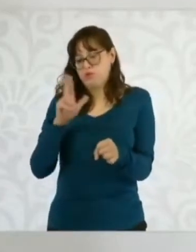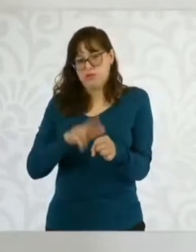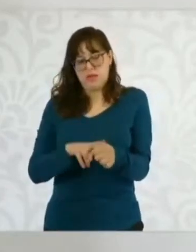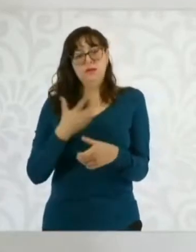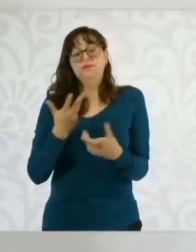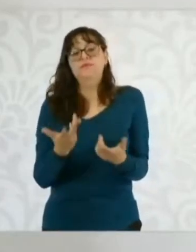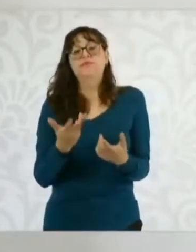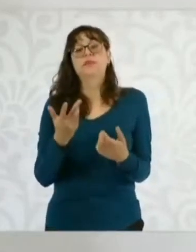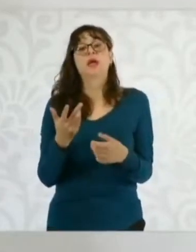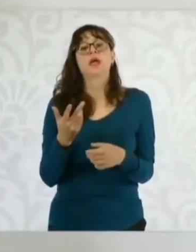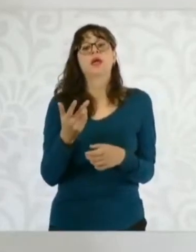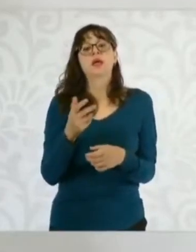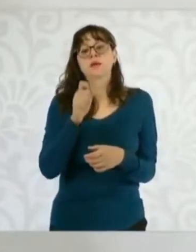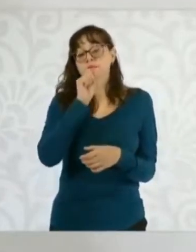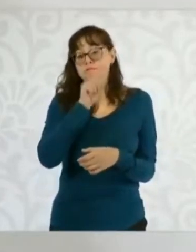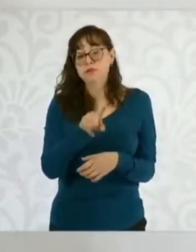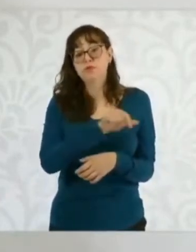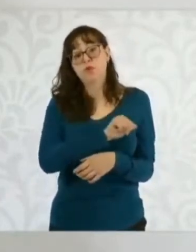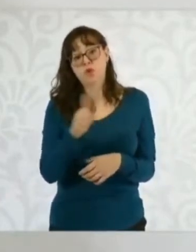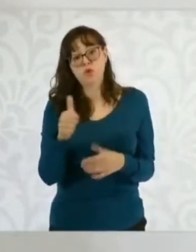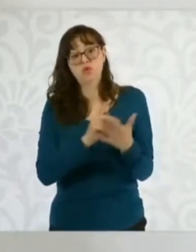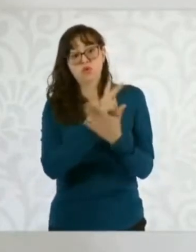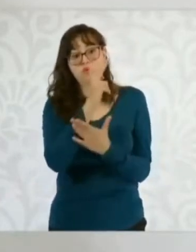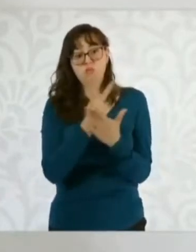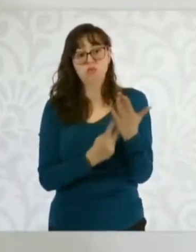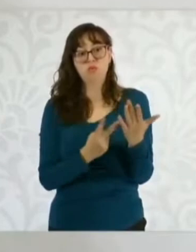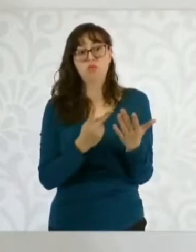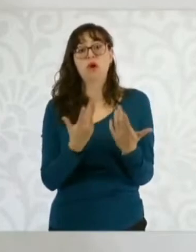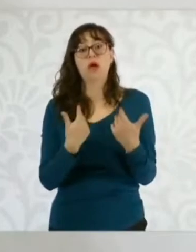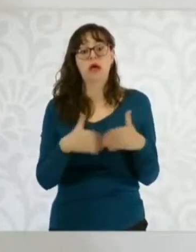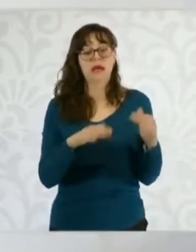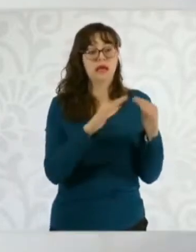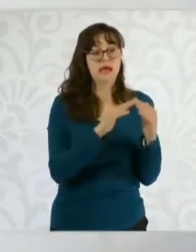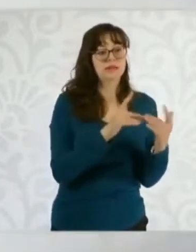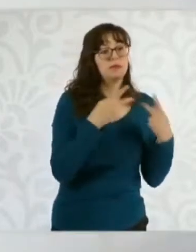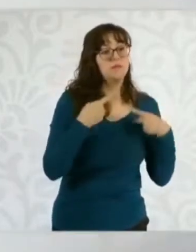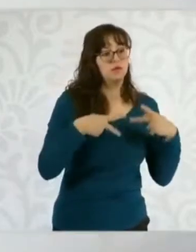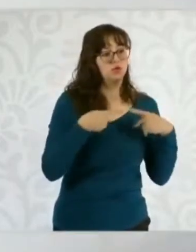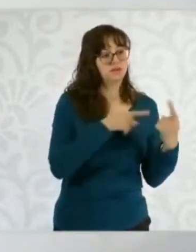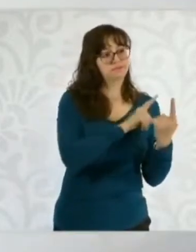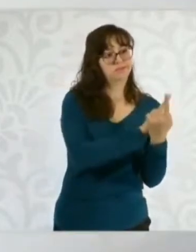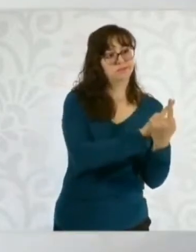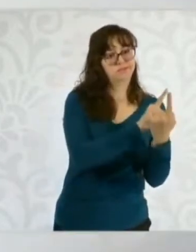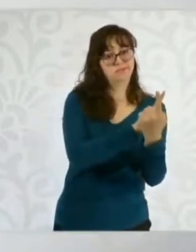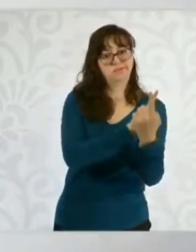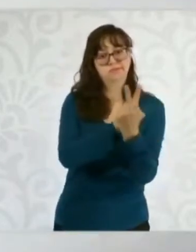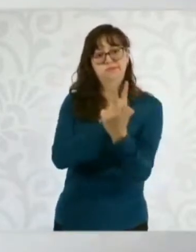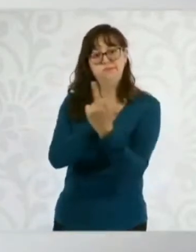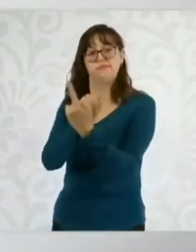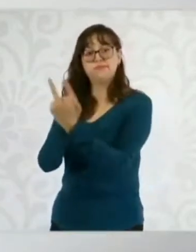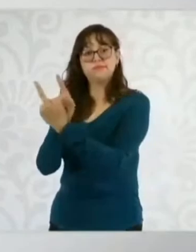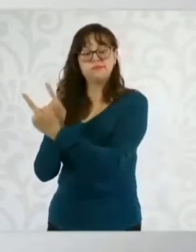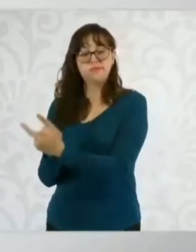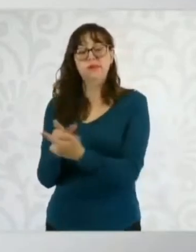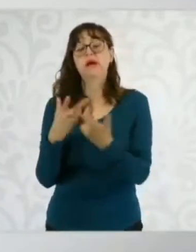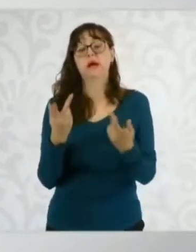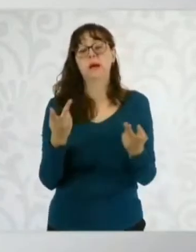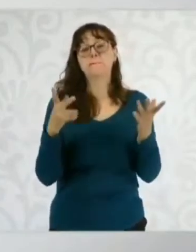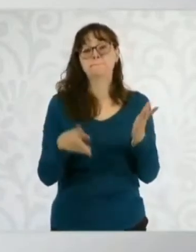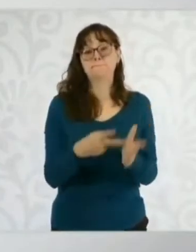uno de los programas estratégicos de toda la administración, que es el programa Casa por Casa, para visitar de manera rutinaria